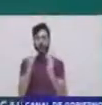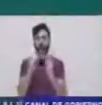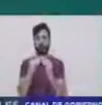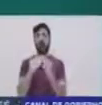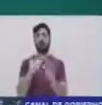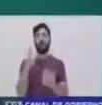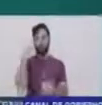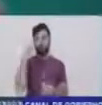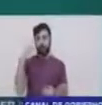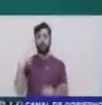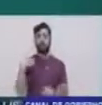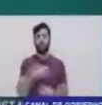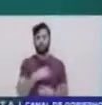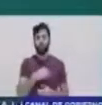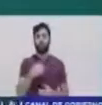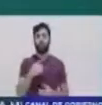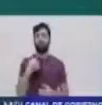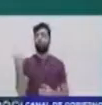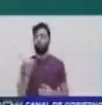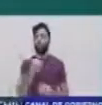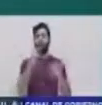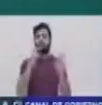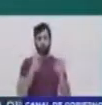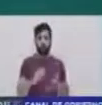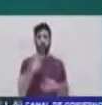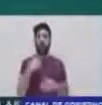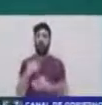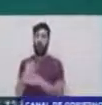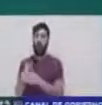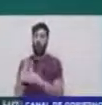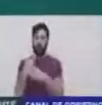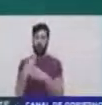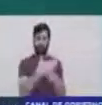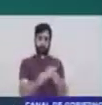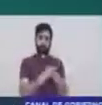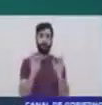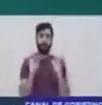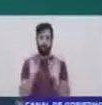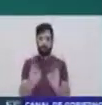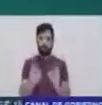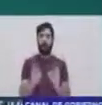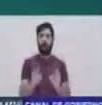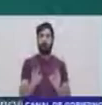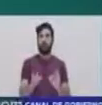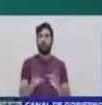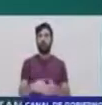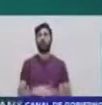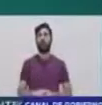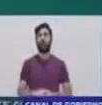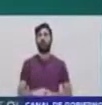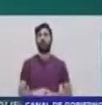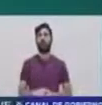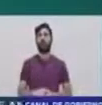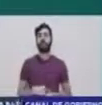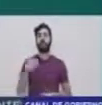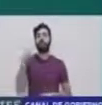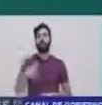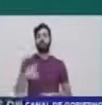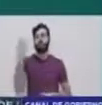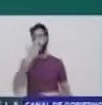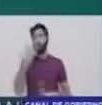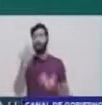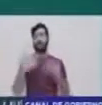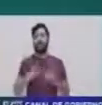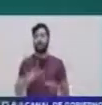ti allá en casa, para nosotras acá en el set y para todas las personas que también comparten con nosotros en casa, ya que esto no se